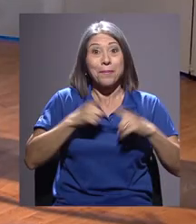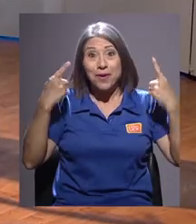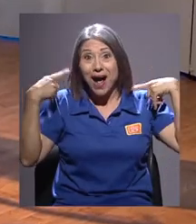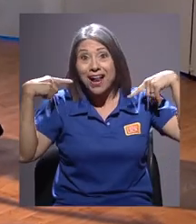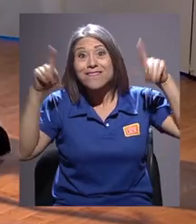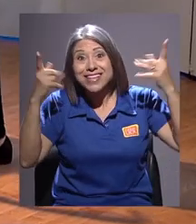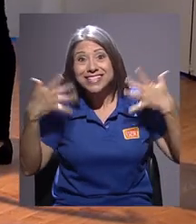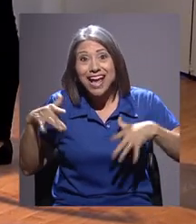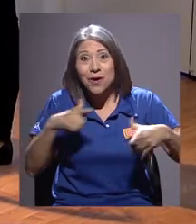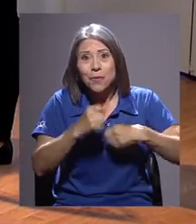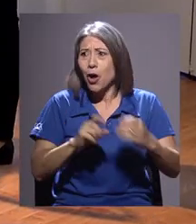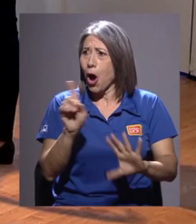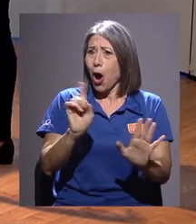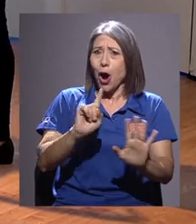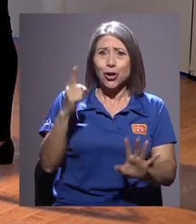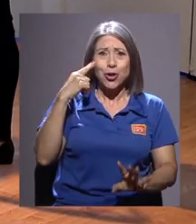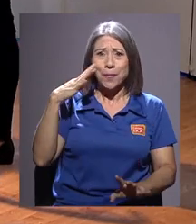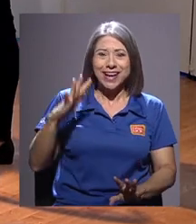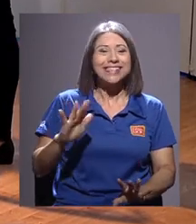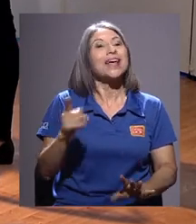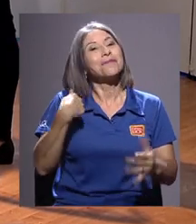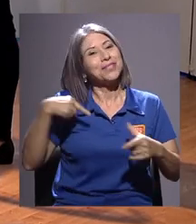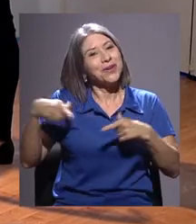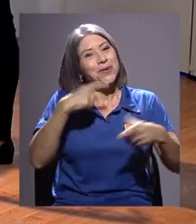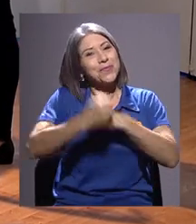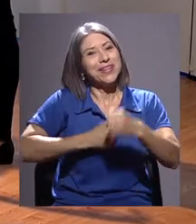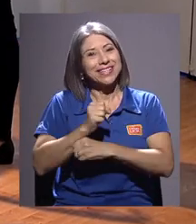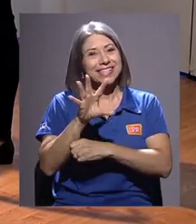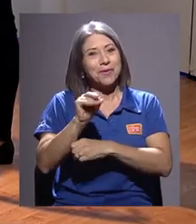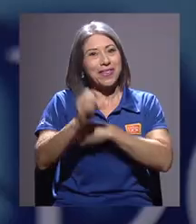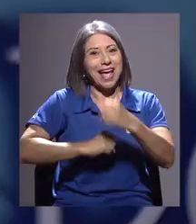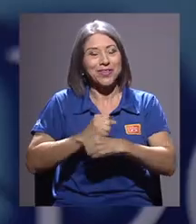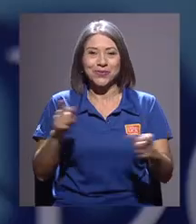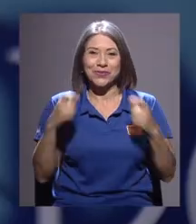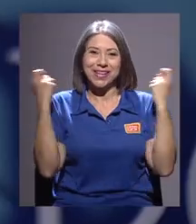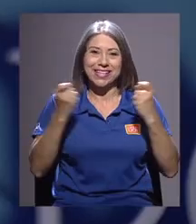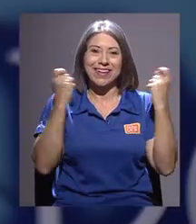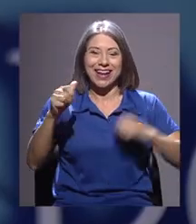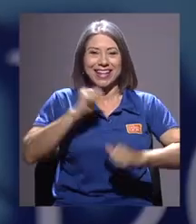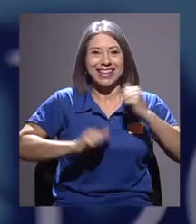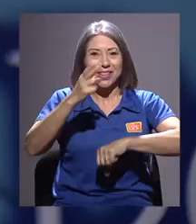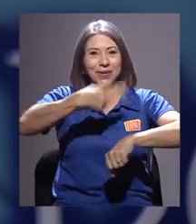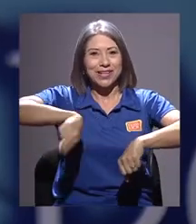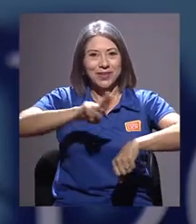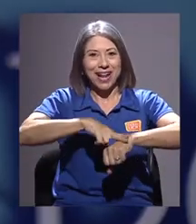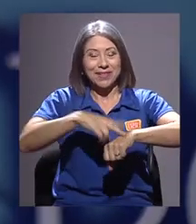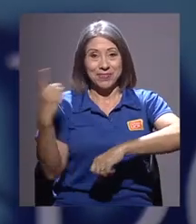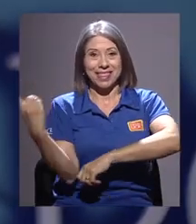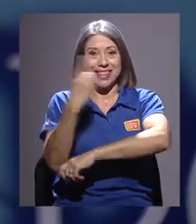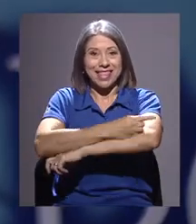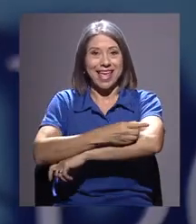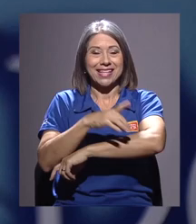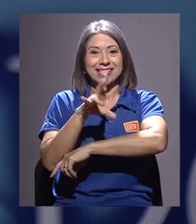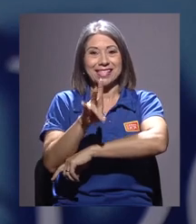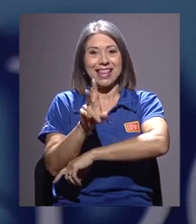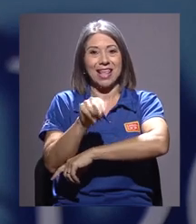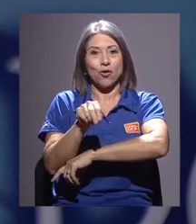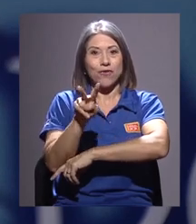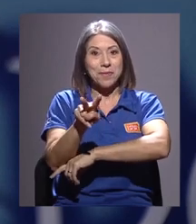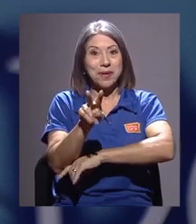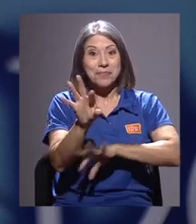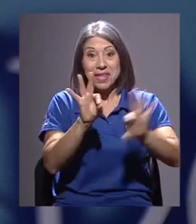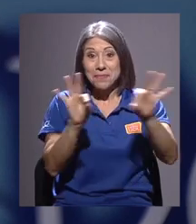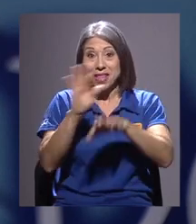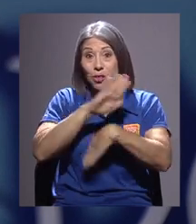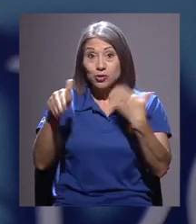efe cumplo 50 años y lo voy a celebrar en el teatro nacional el 7 de noviembre voy a tener invitados a todos